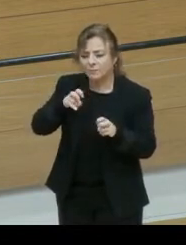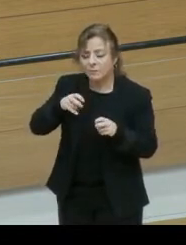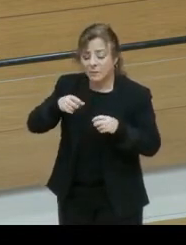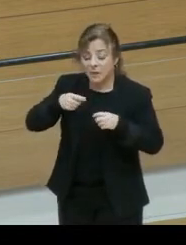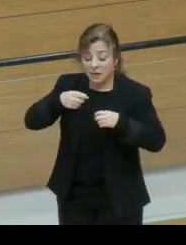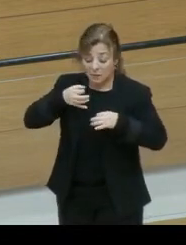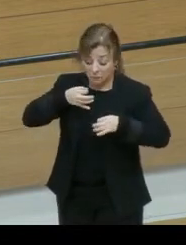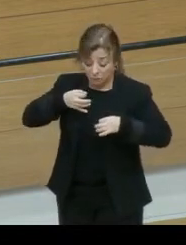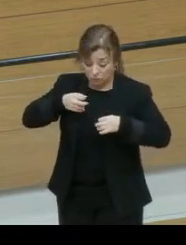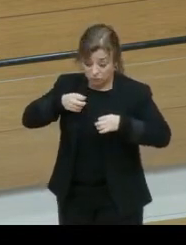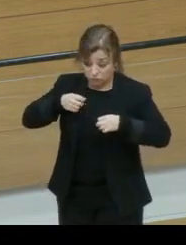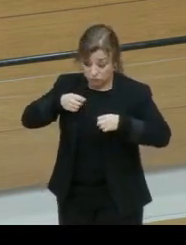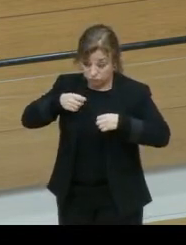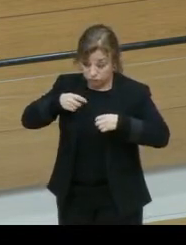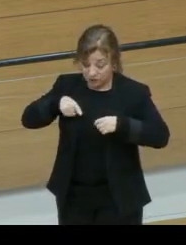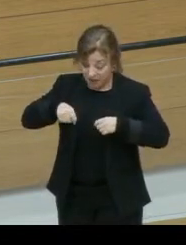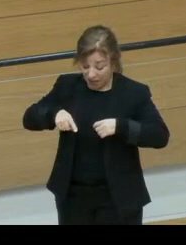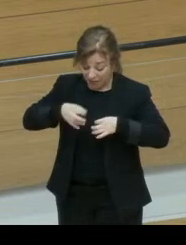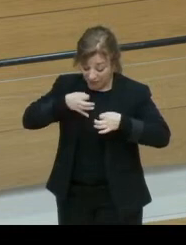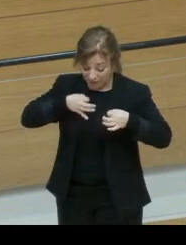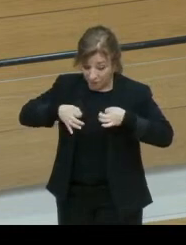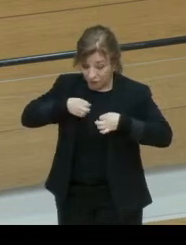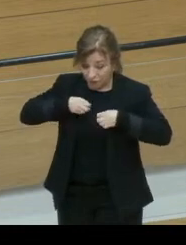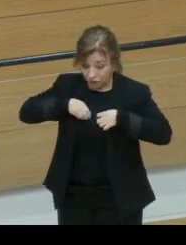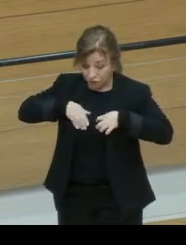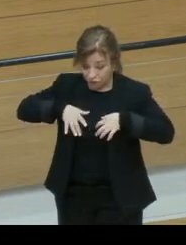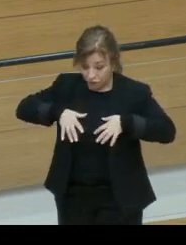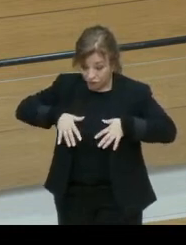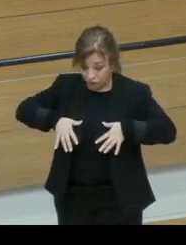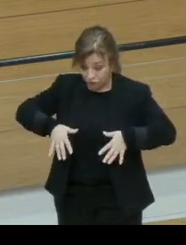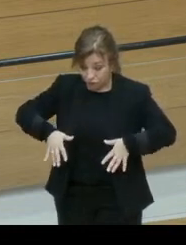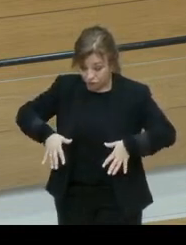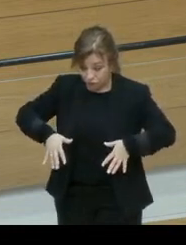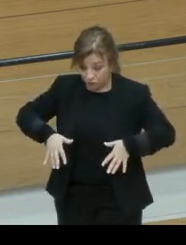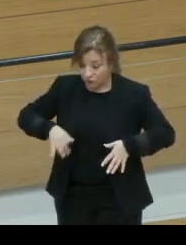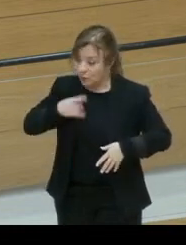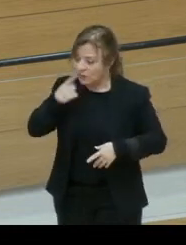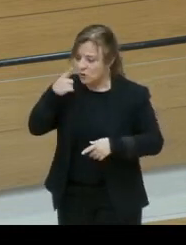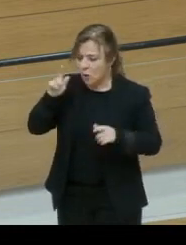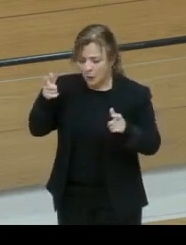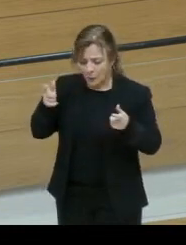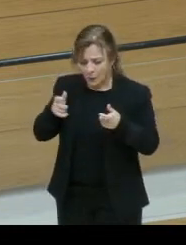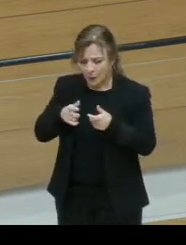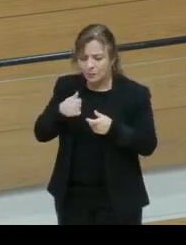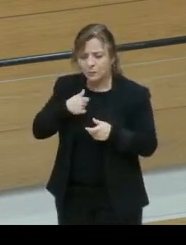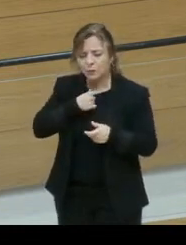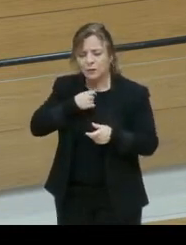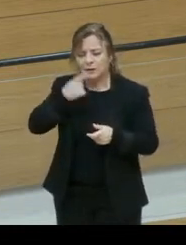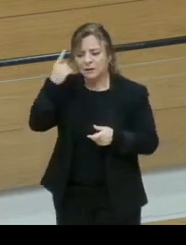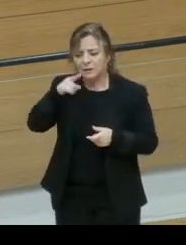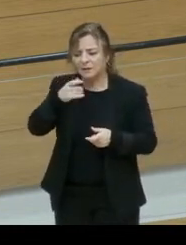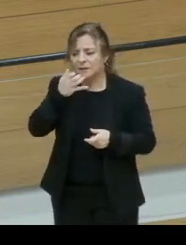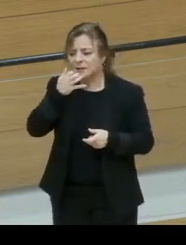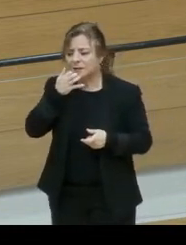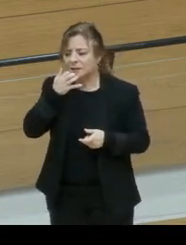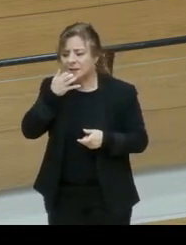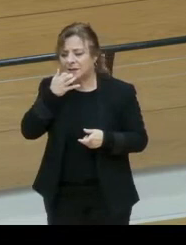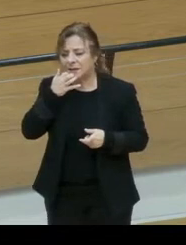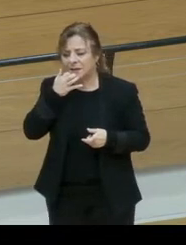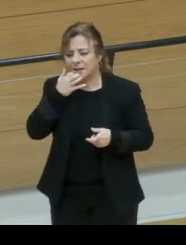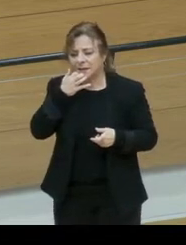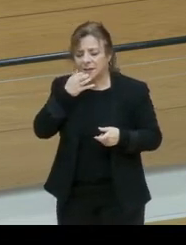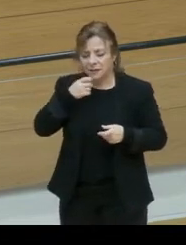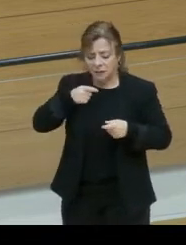metástasis, puesto que has dicho que reduce la migración, pero me gustaría saber que en caso de que